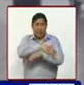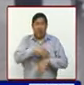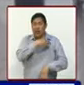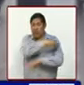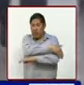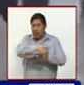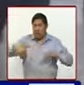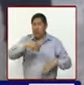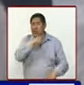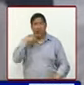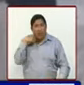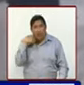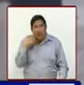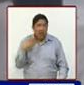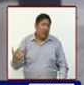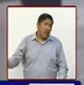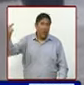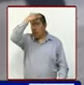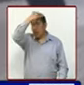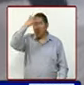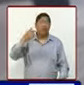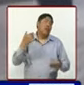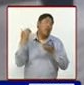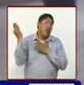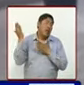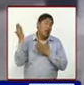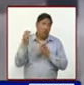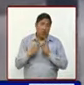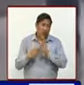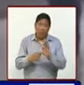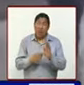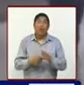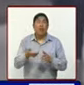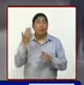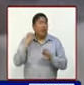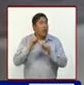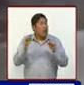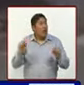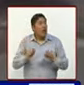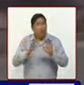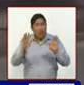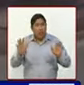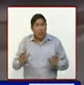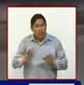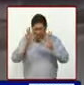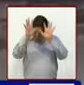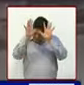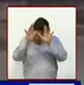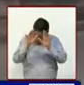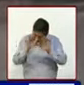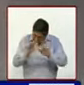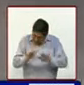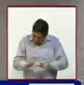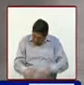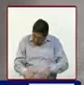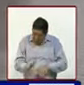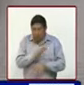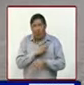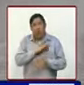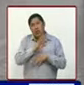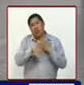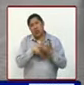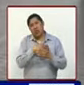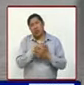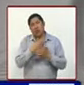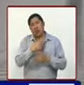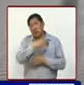Seco, en la ciudad del Alto. Estas imágenes se registraron el fin de semana por la intensa lluvia que cayó prácticamente en todo